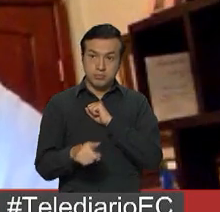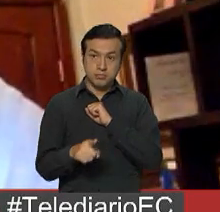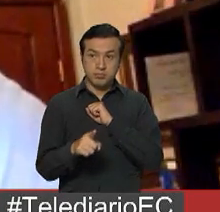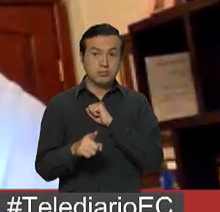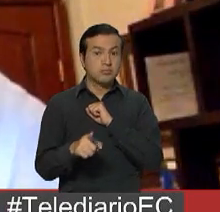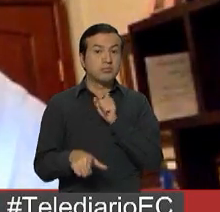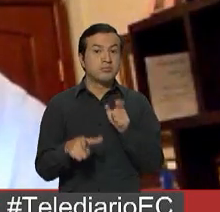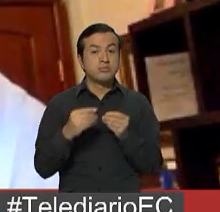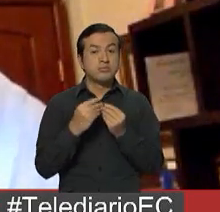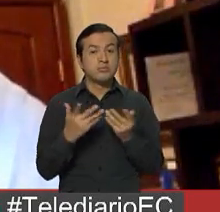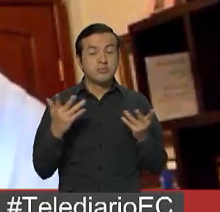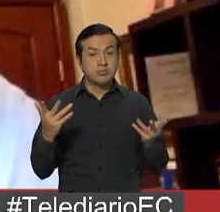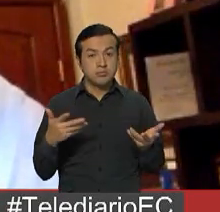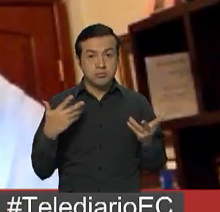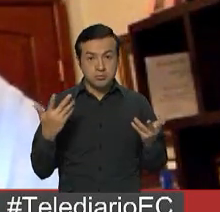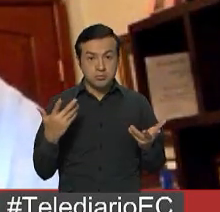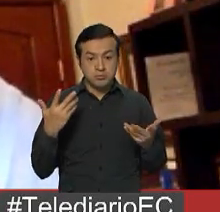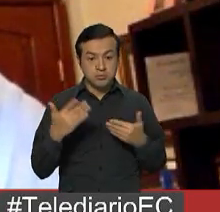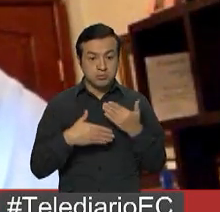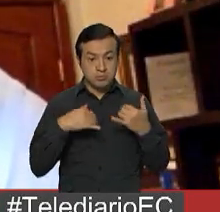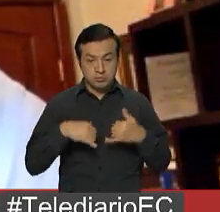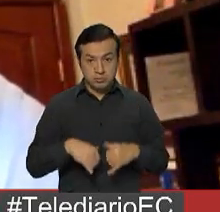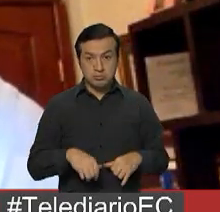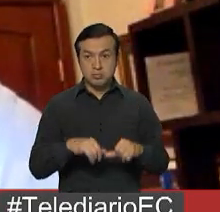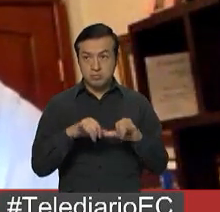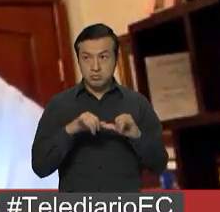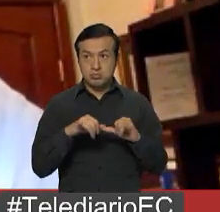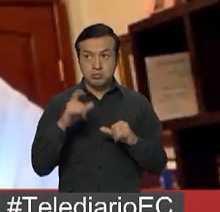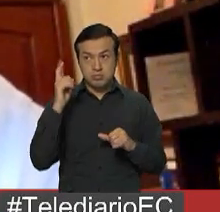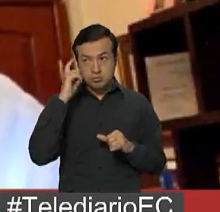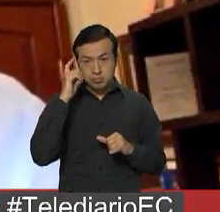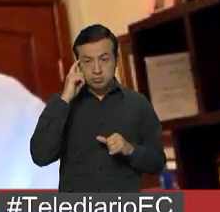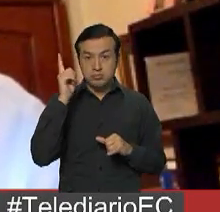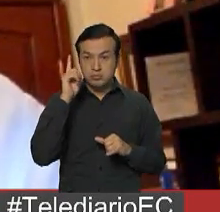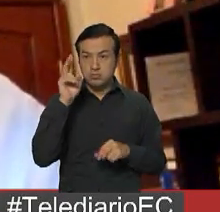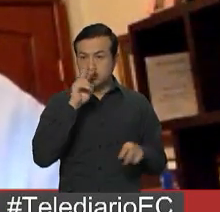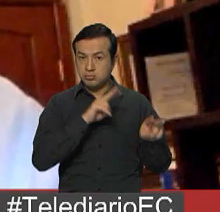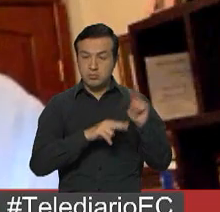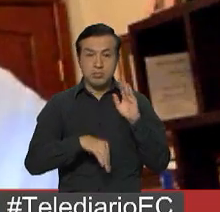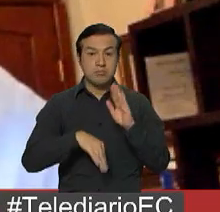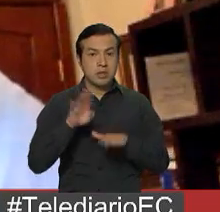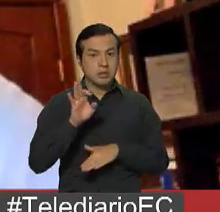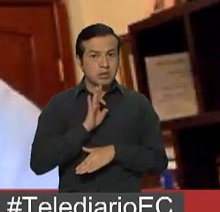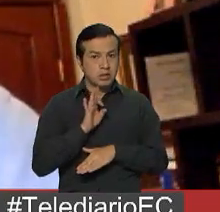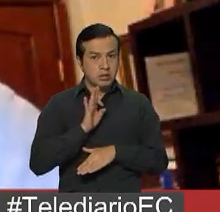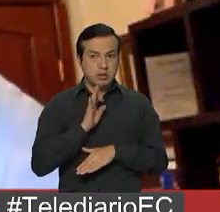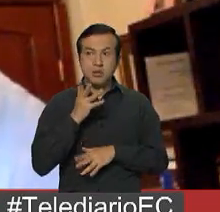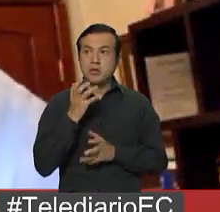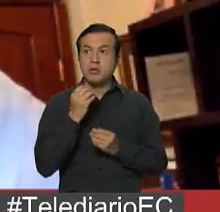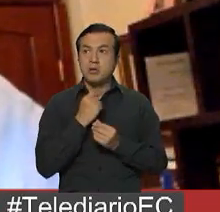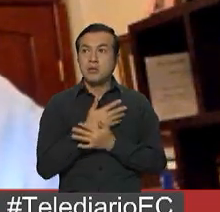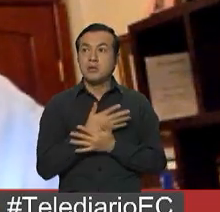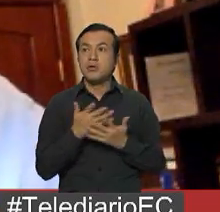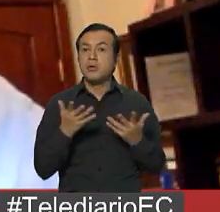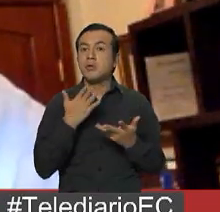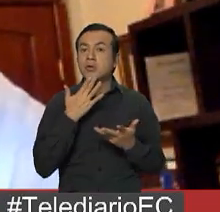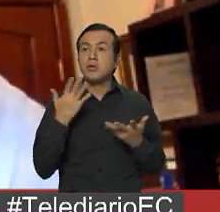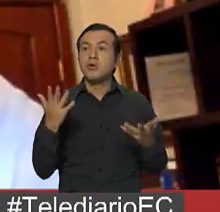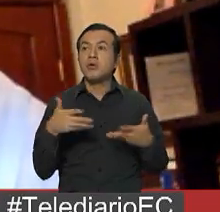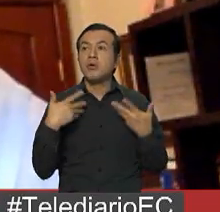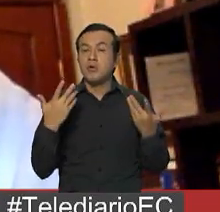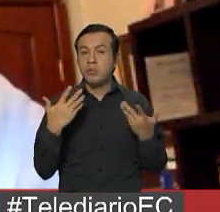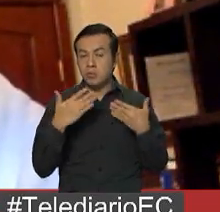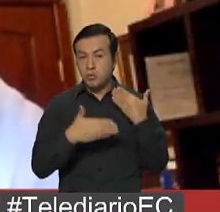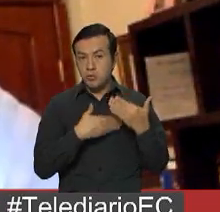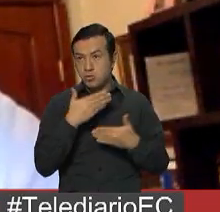endurecimiento de los procesos de adquisición me parece que eso necesita un análisis mucho más técnico porque tampoco lo que queremos lo que necesitamos es que